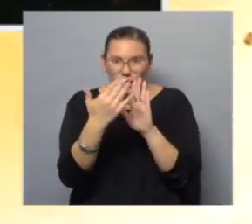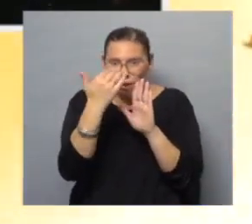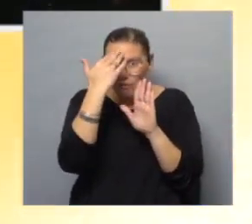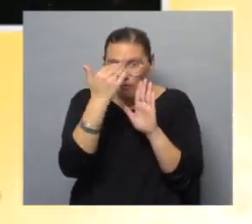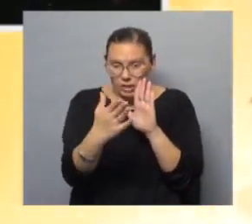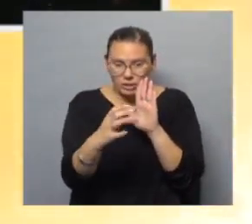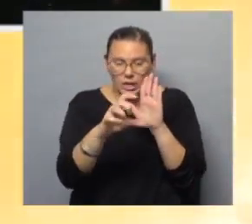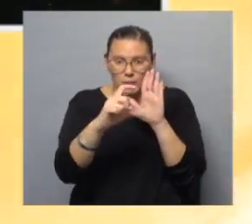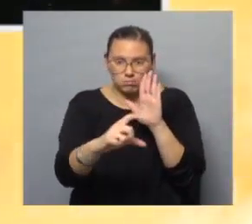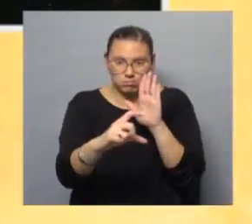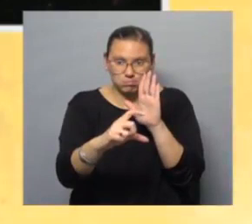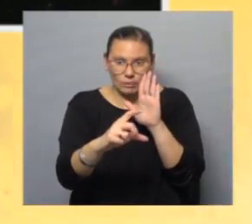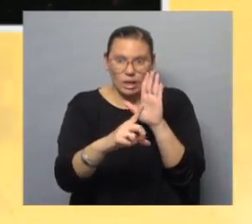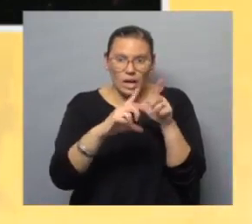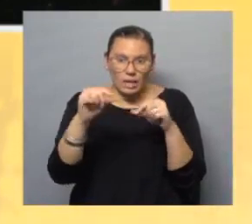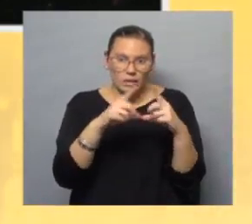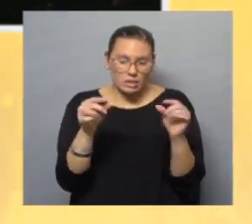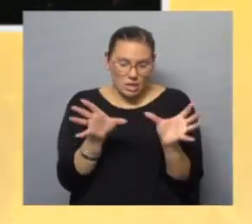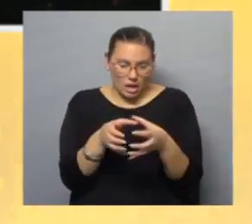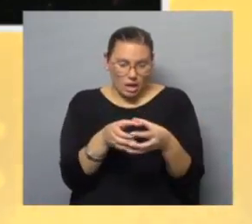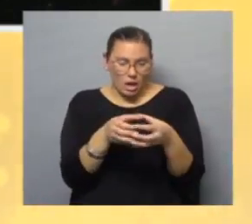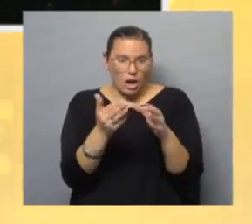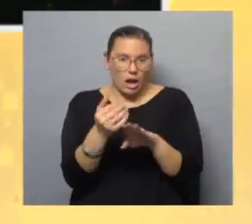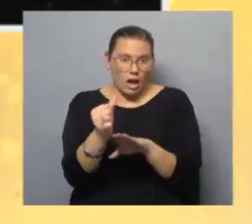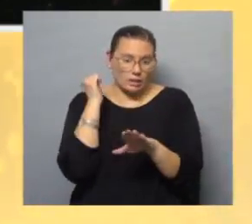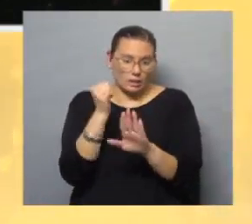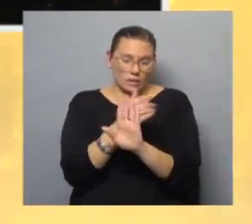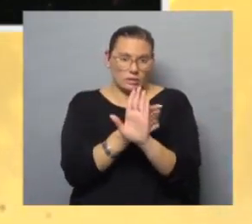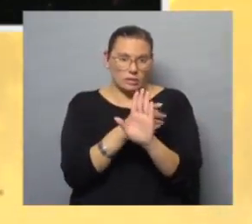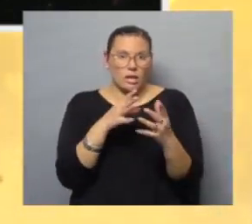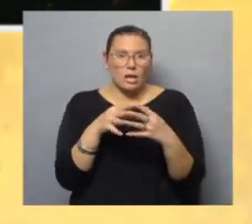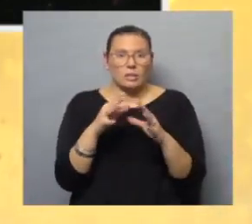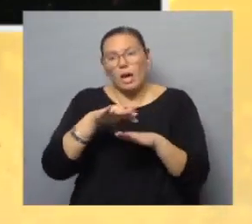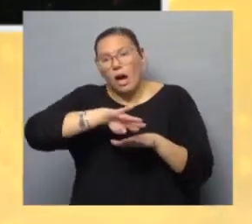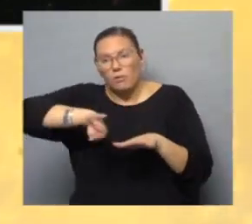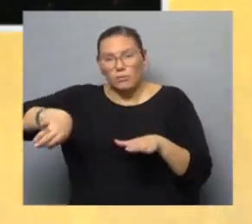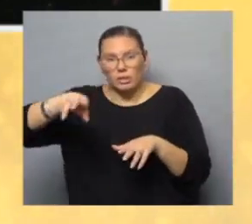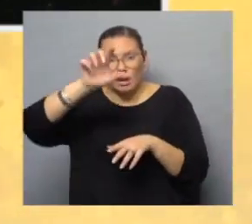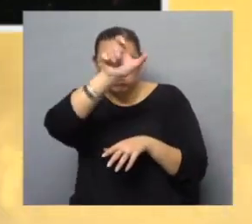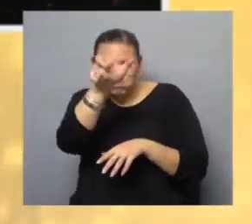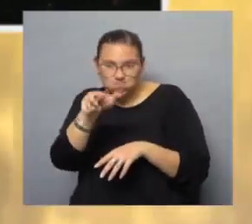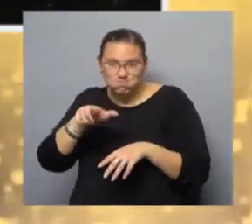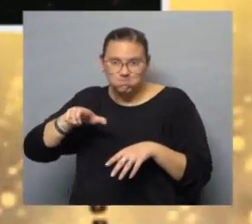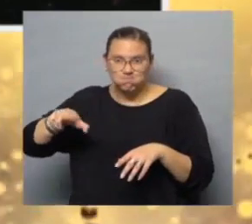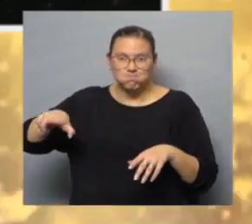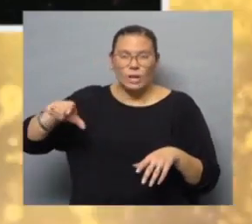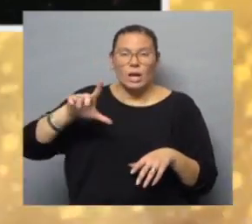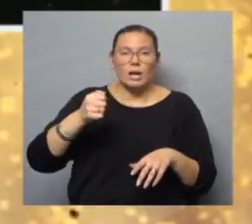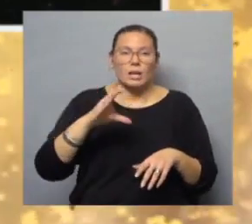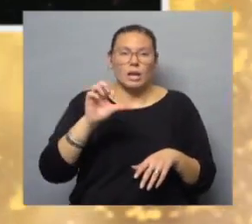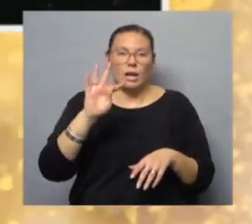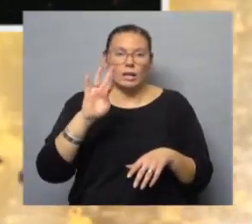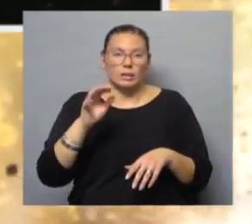cúmulo de galaxias. Ese cúmulo de galaxias, de nuevo, está afuera de la Vía Láctea, está muy lejos. Y lo que se ve ahí, bueno,